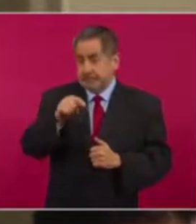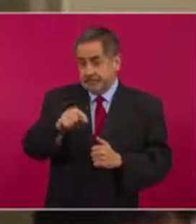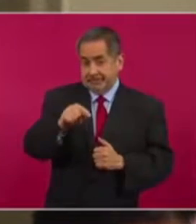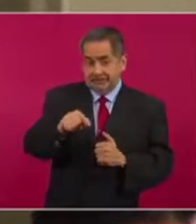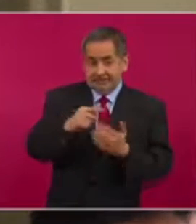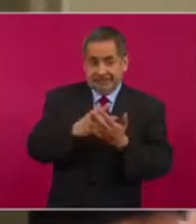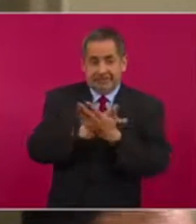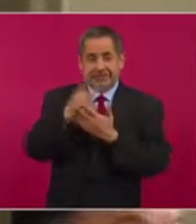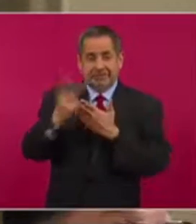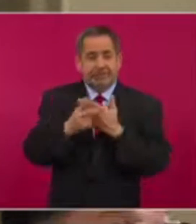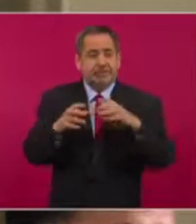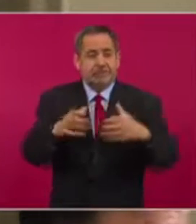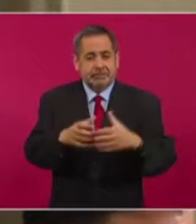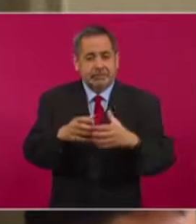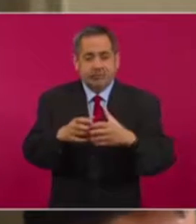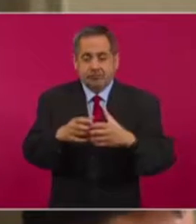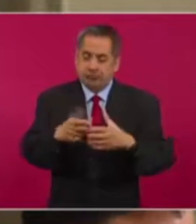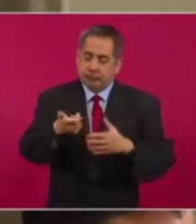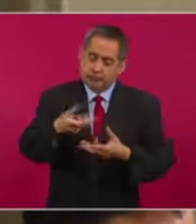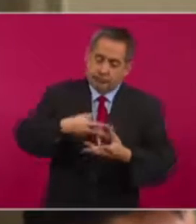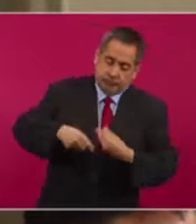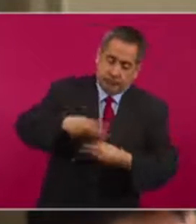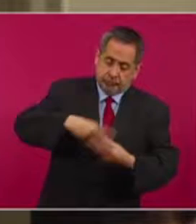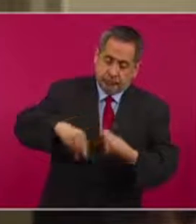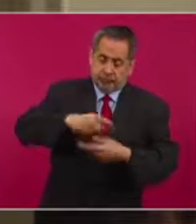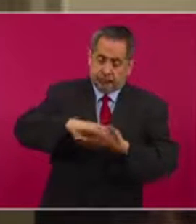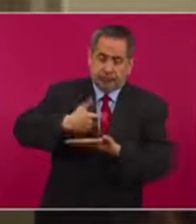proyecto de fuente de pago propio,